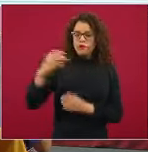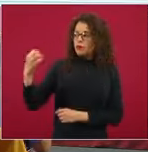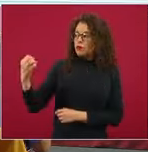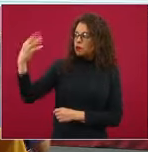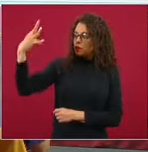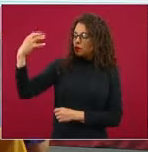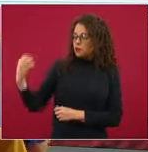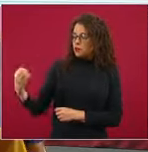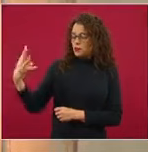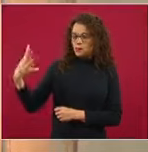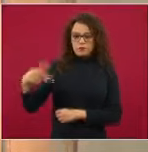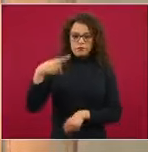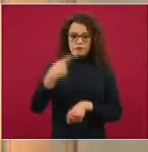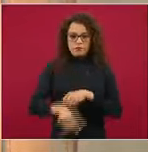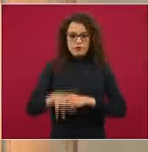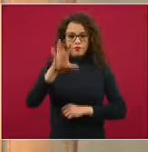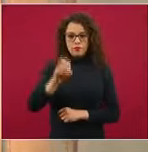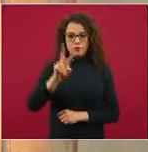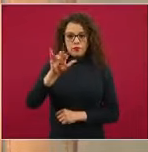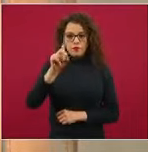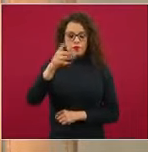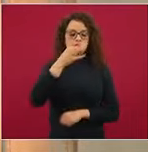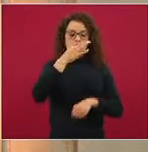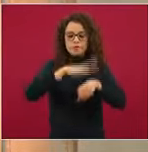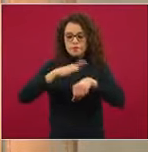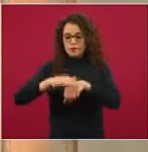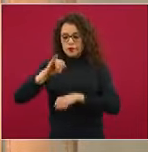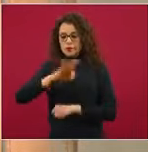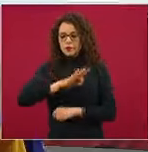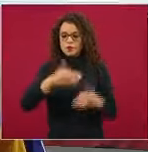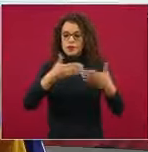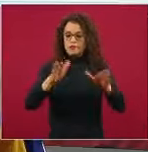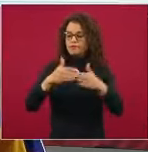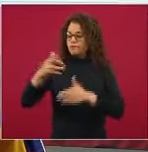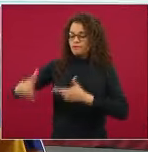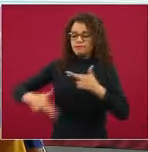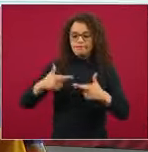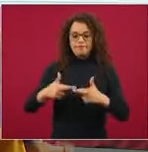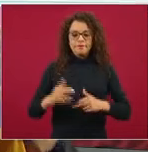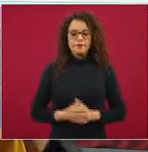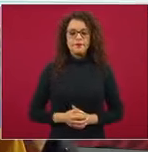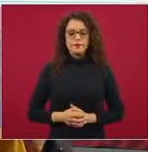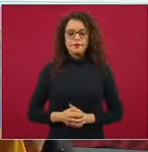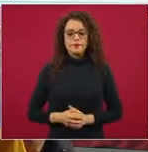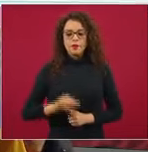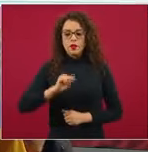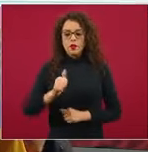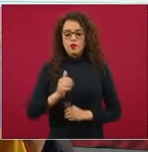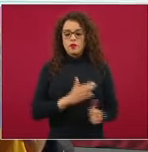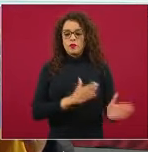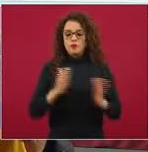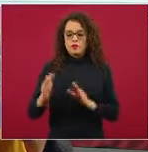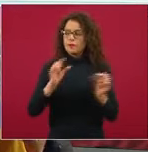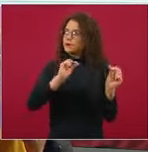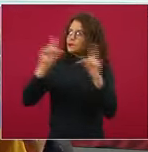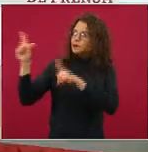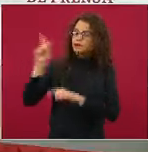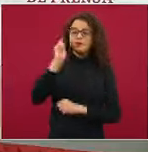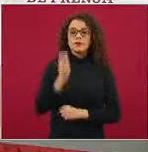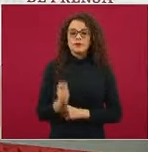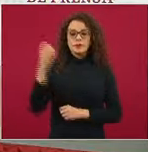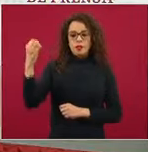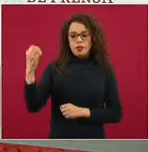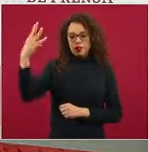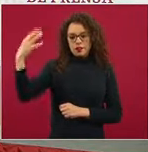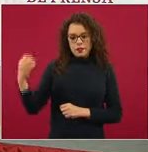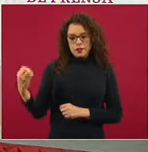COVID norma para cada una de las regiones. Si vemos la siguiente diapositiva, es precisamente el semáforo de riesgo